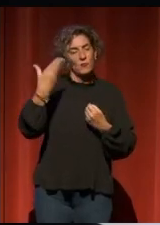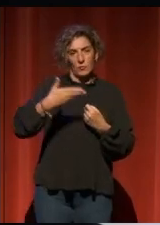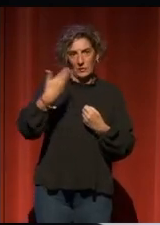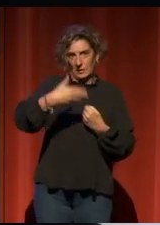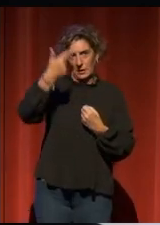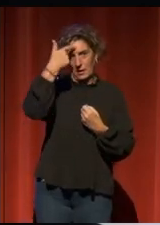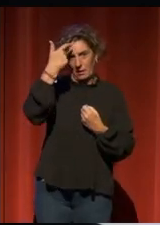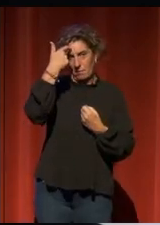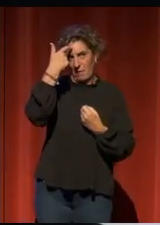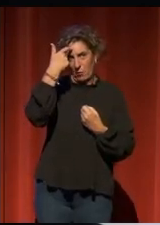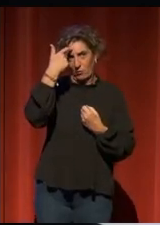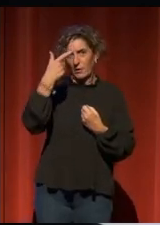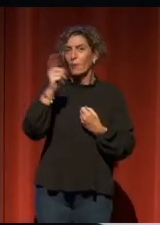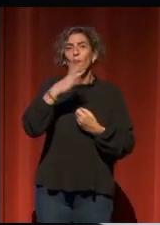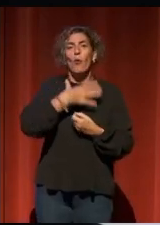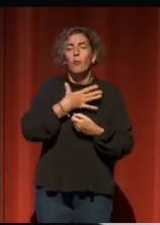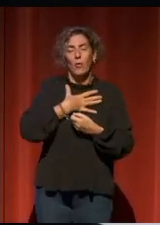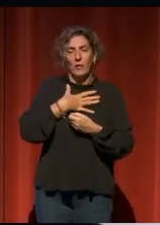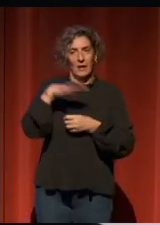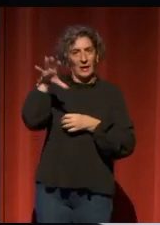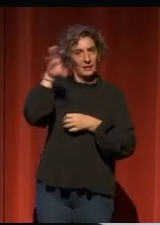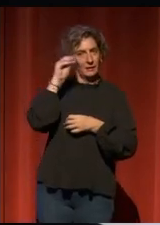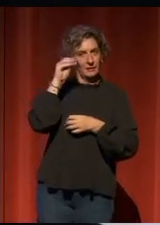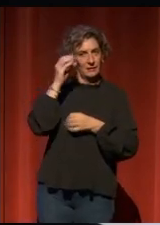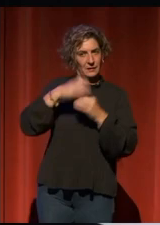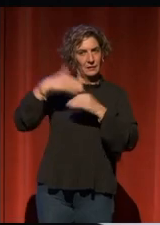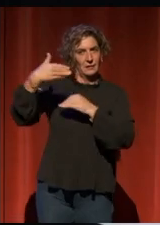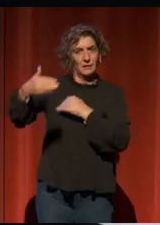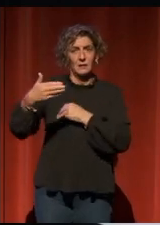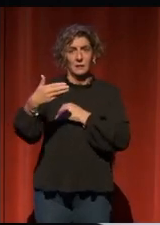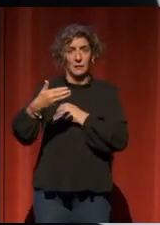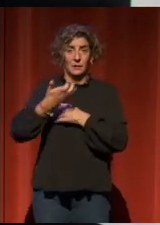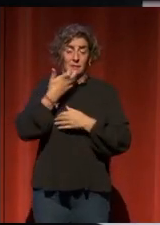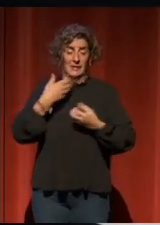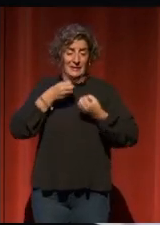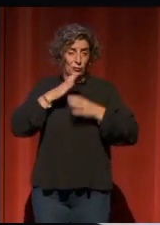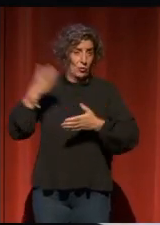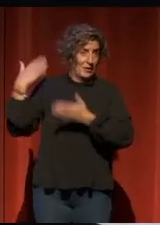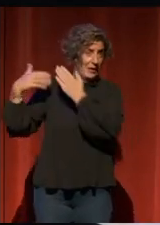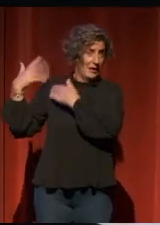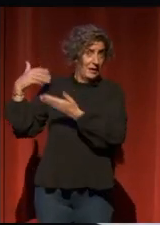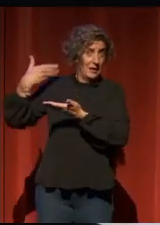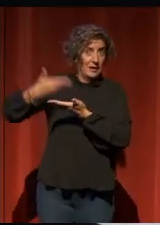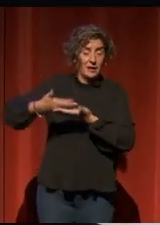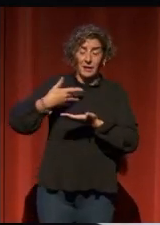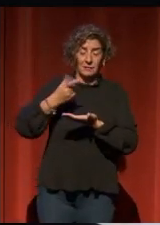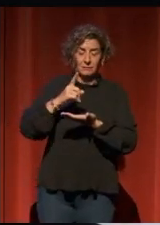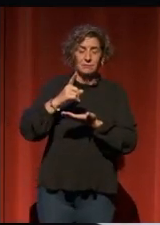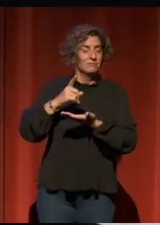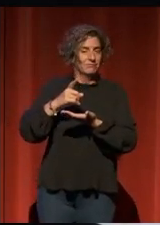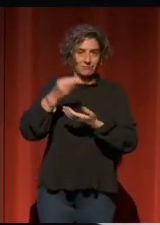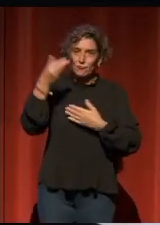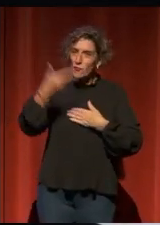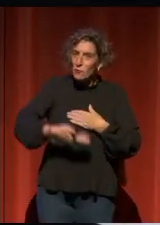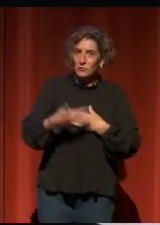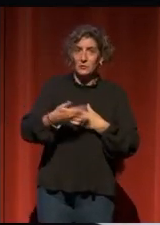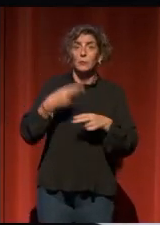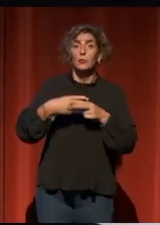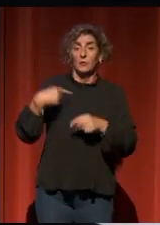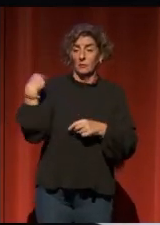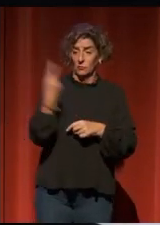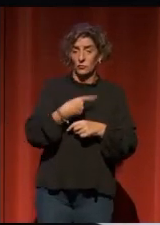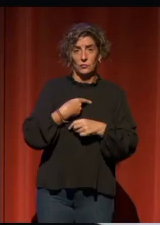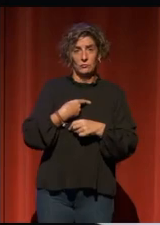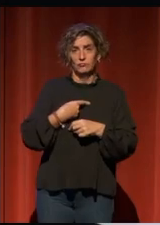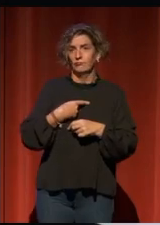su destino, no es nada sin su pasado, porque no somos otra cosa que transformación constante de lo que